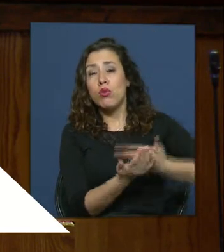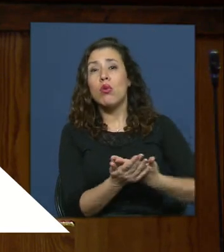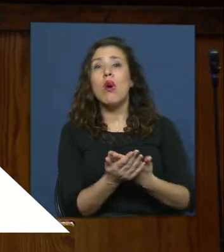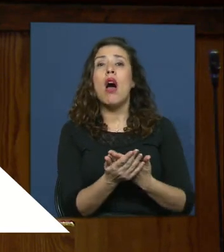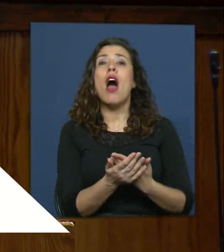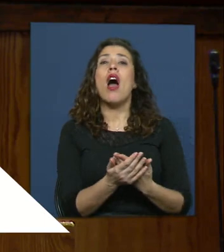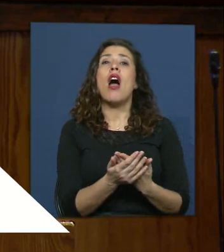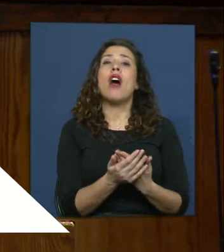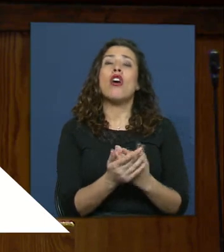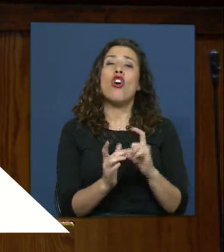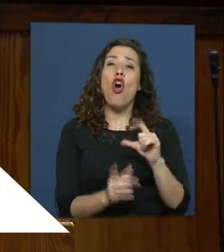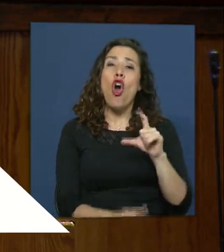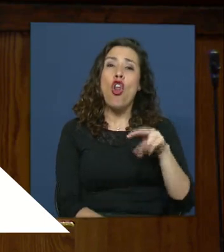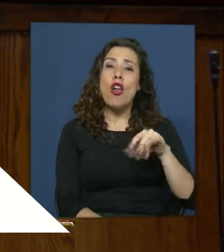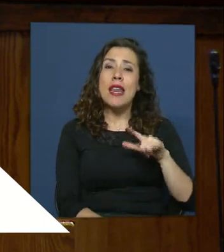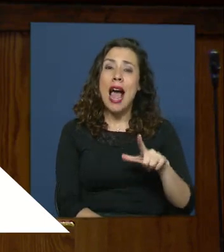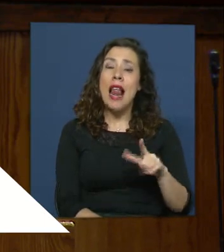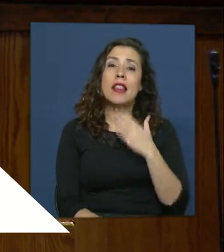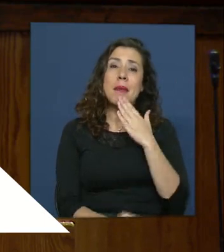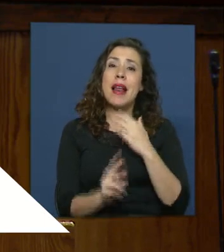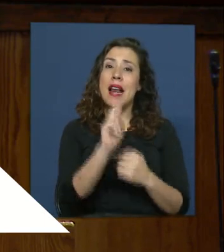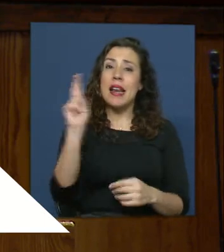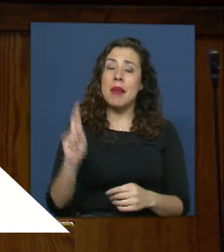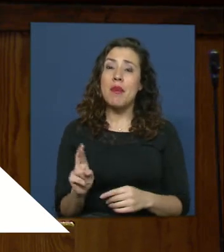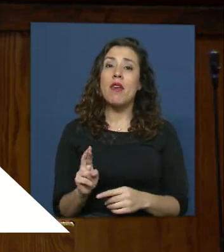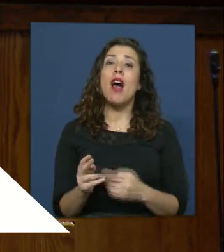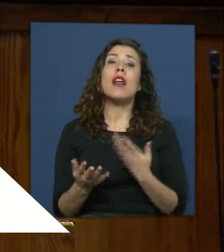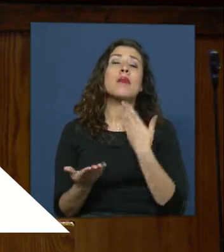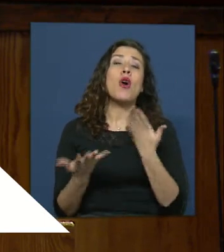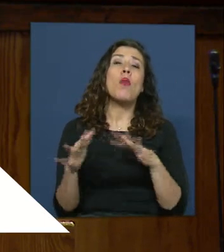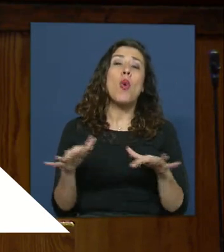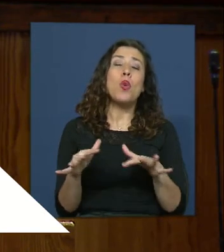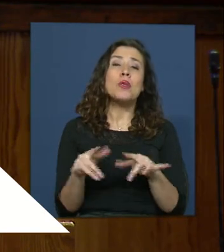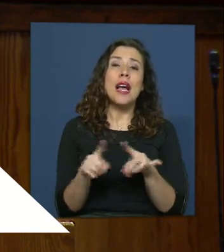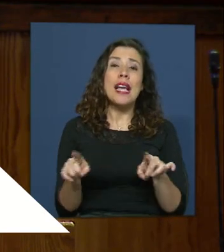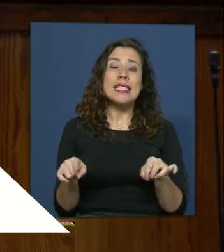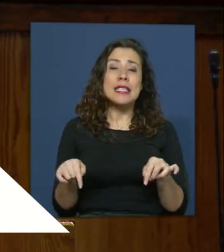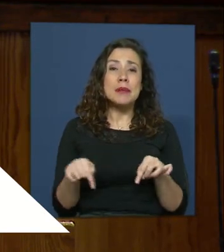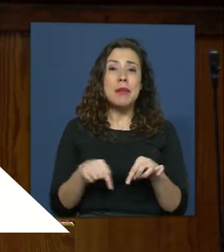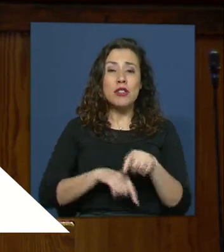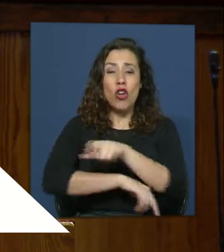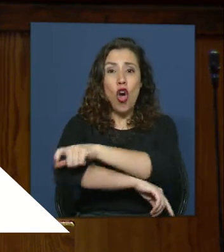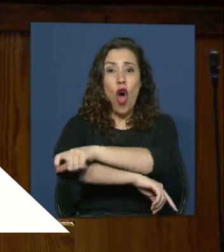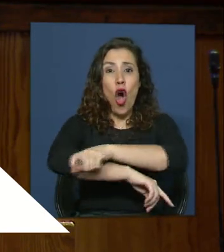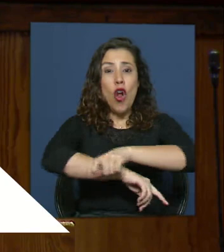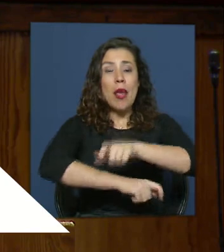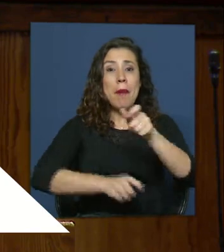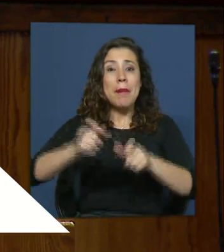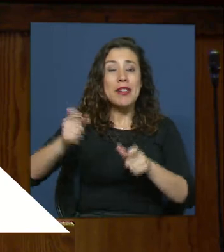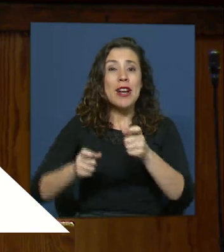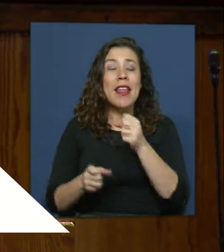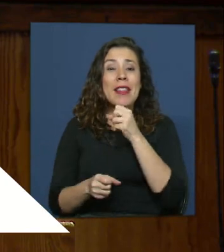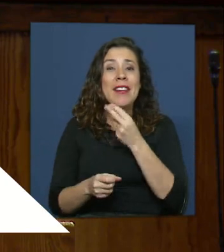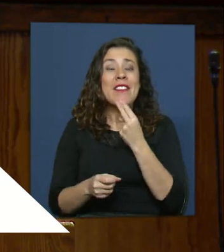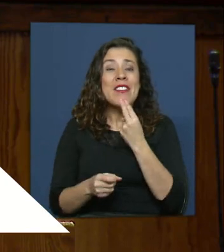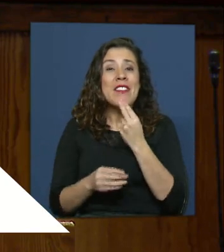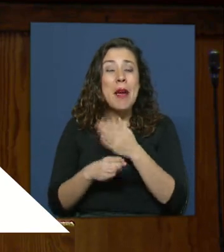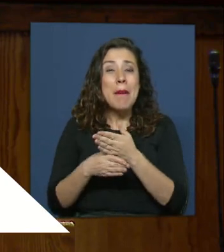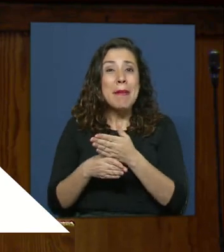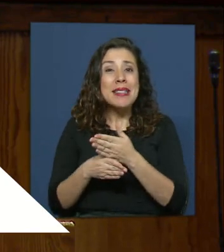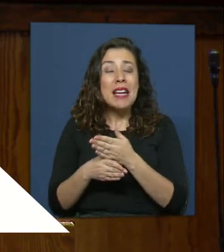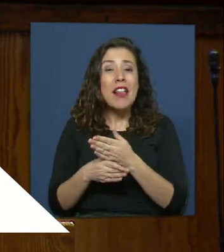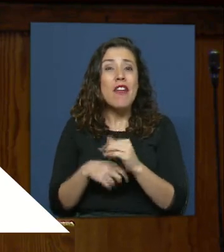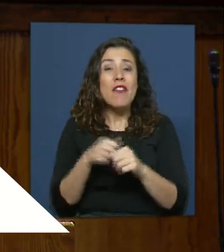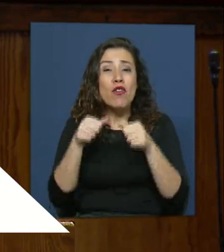republicana. Ejemplo del anterior son las formas de uso del espacio de orilleros y pescadores que viven parte o todo el año en